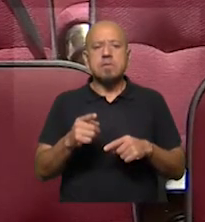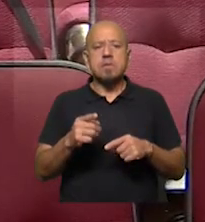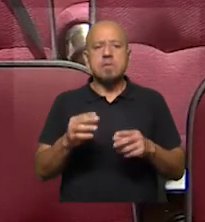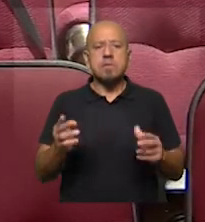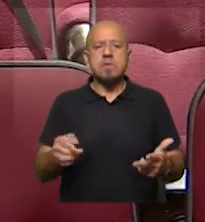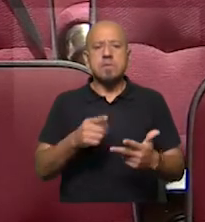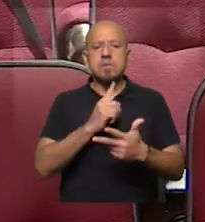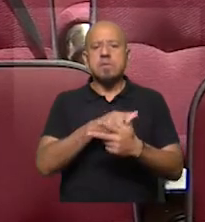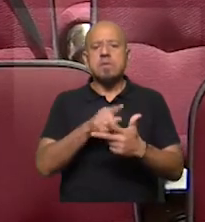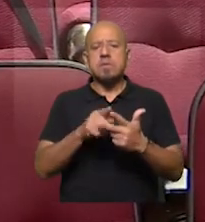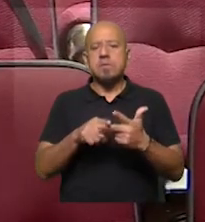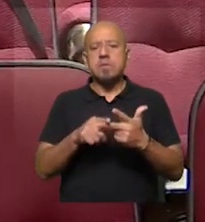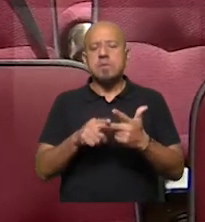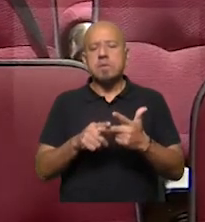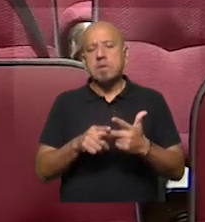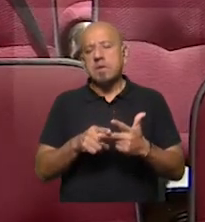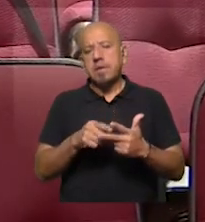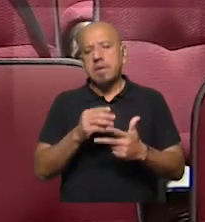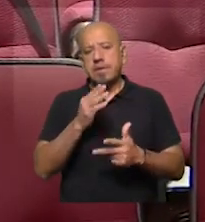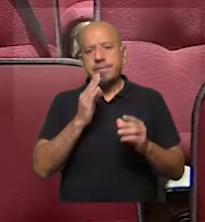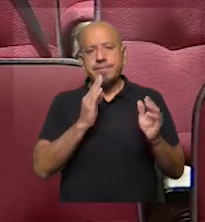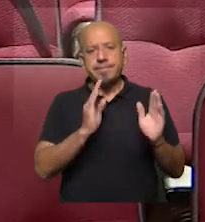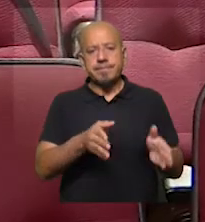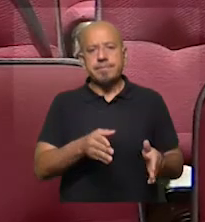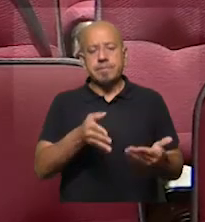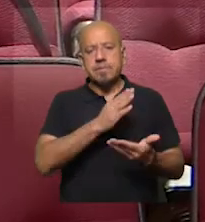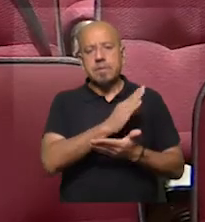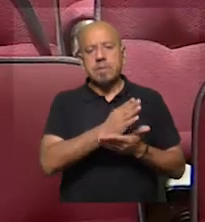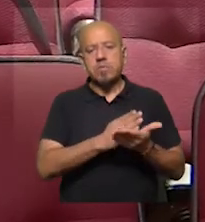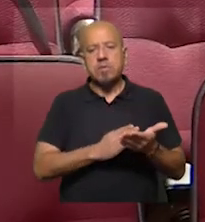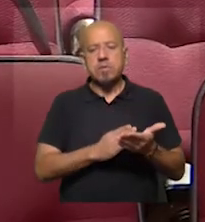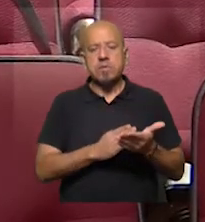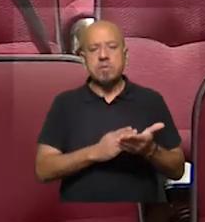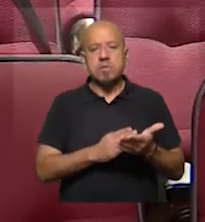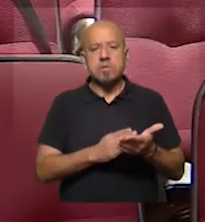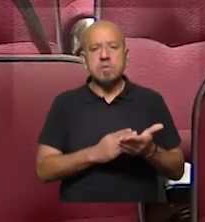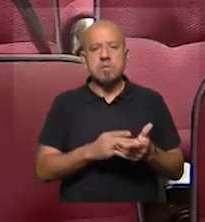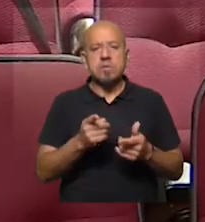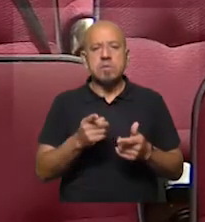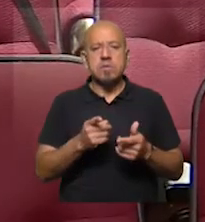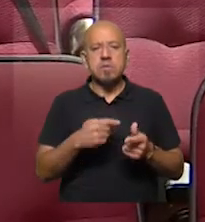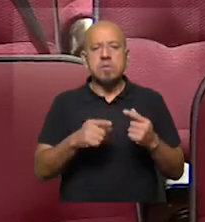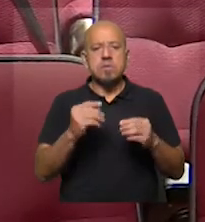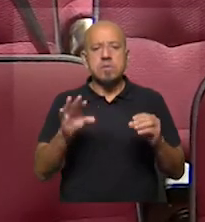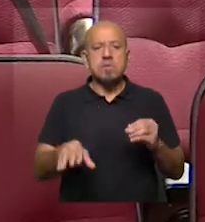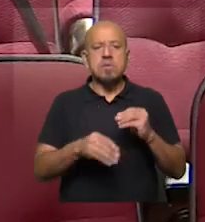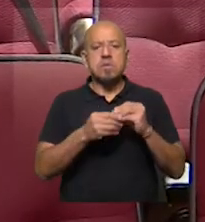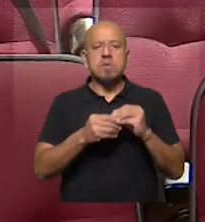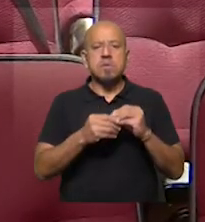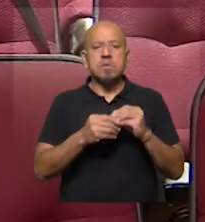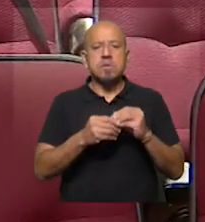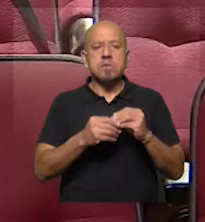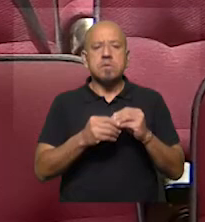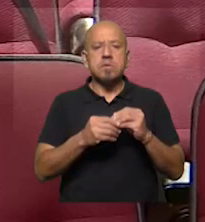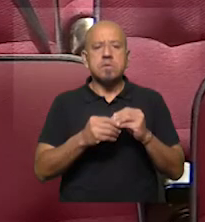tres estadios. Uno que es como la poesía de la autora, que ella le ha agregado, son